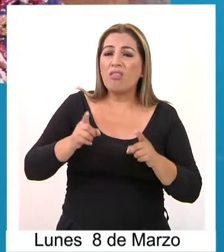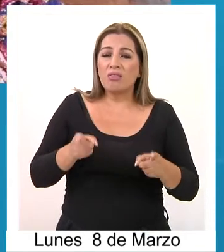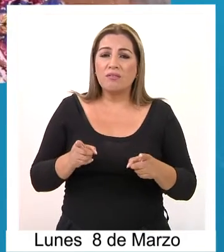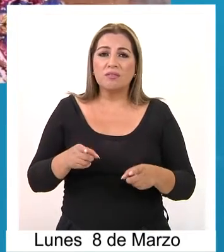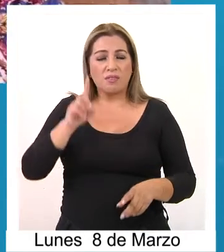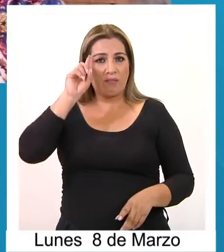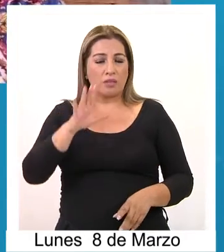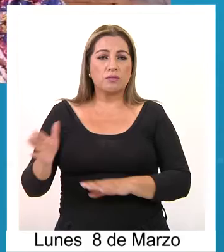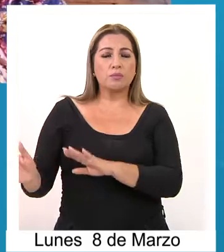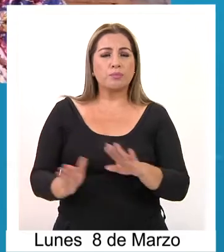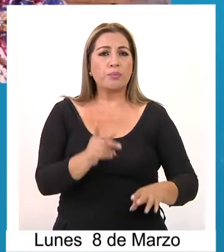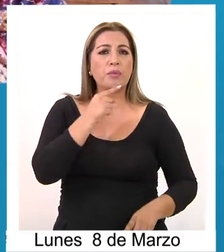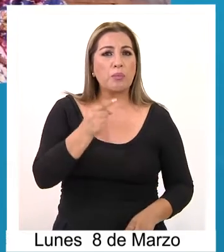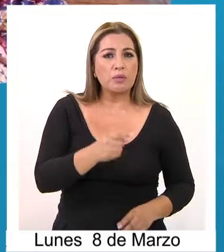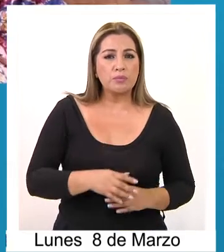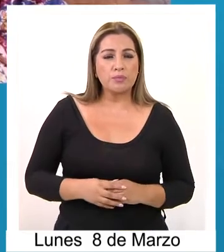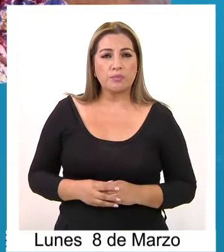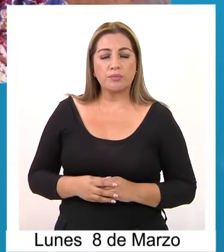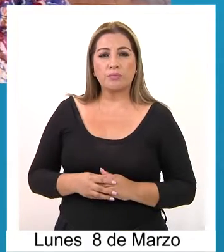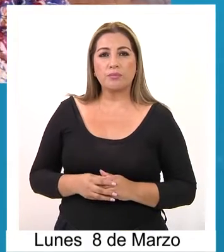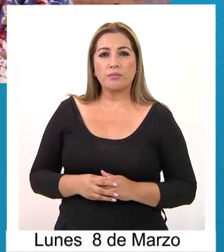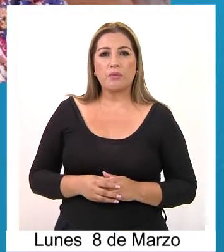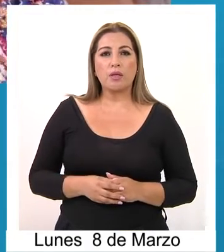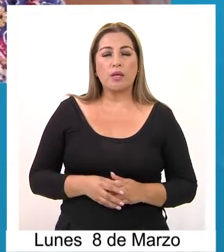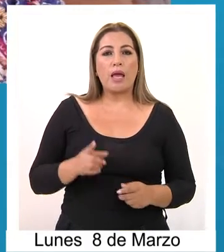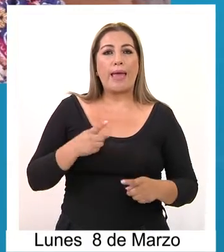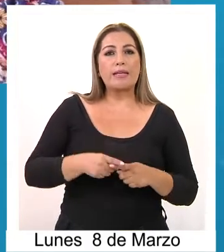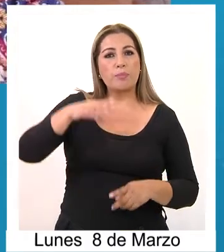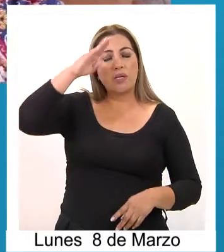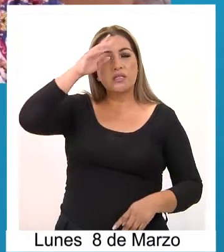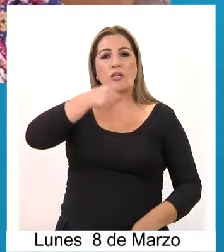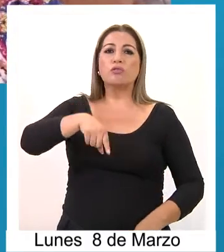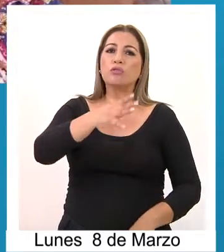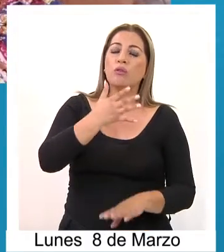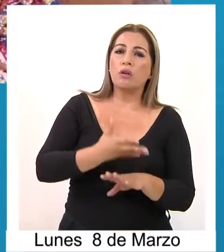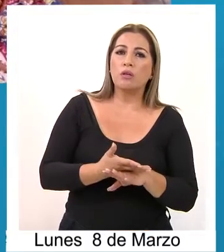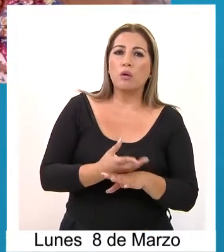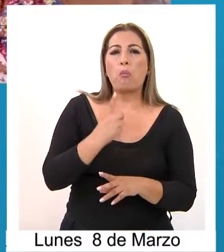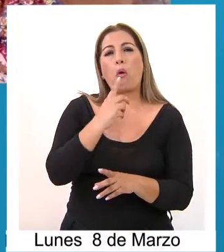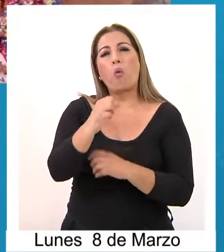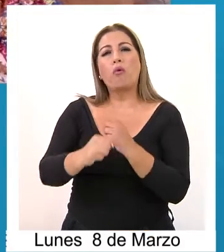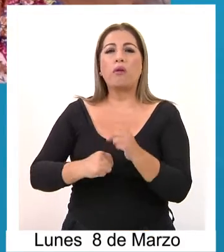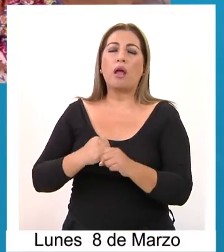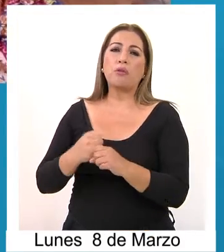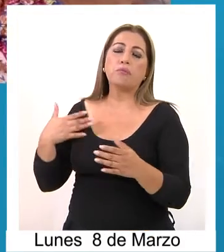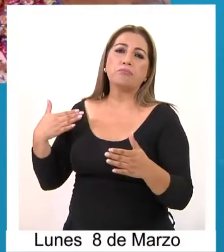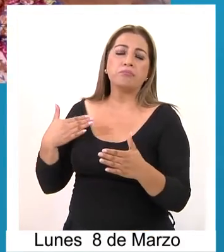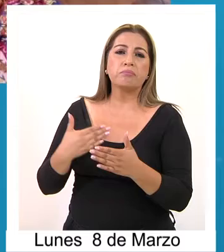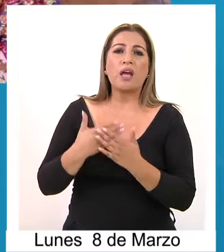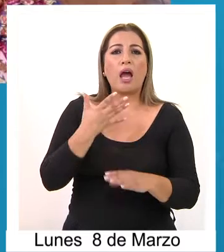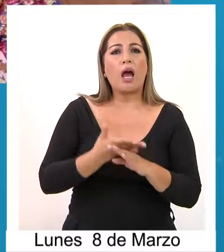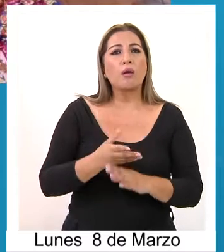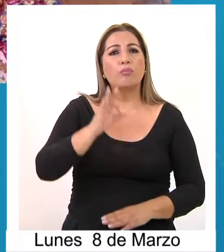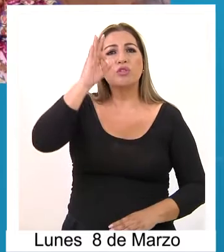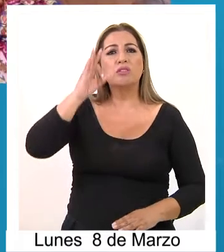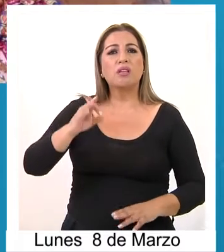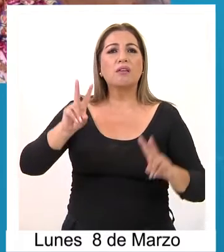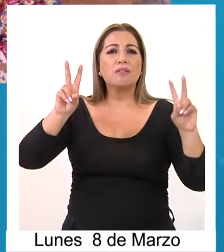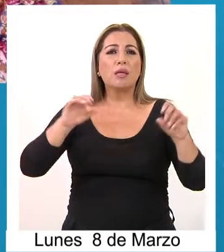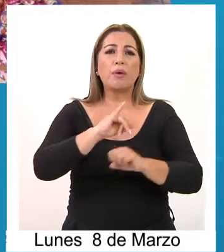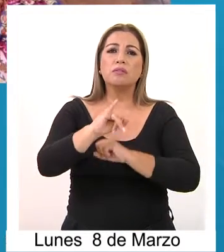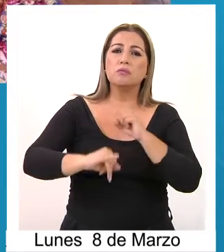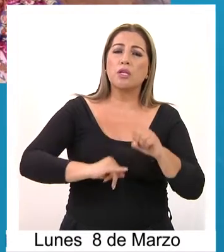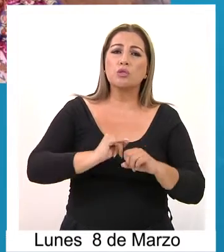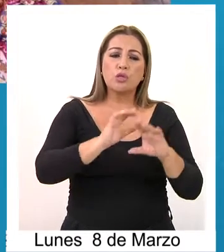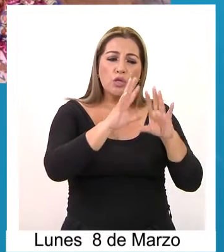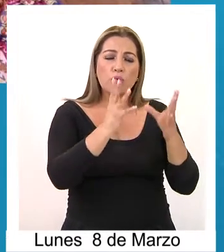obstetras. sí, y en la experiencia que hemos tenido ya prácticamente en un año, no sé si existen cifras a nivel